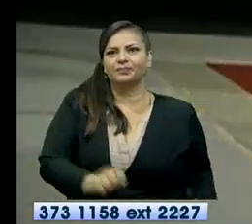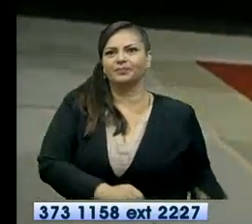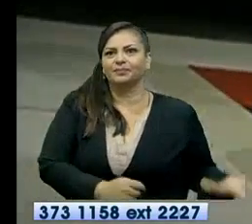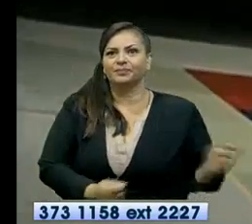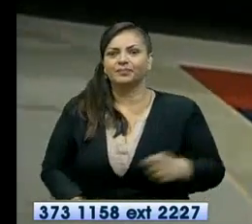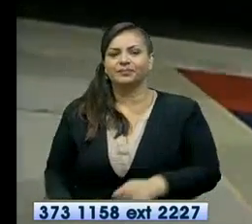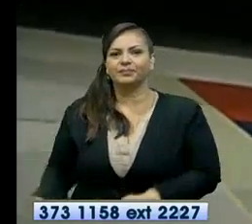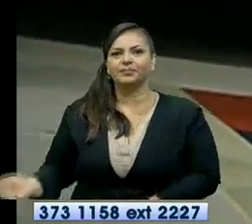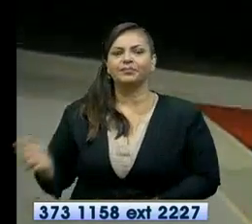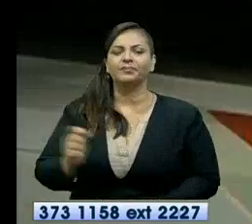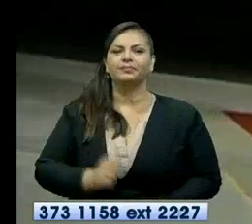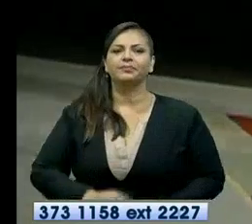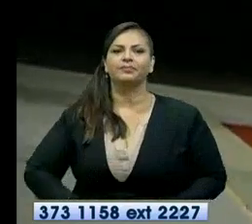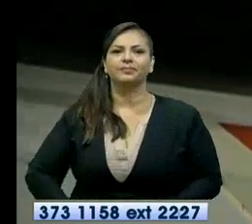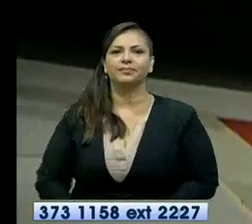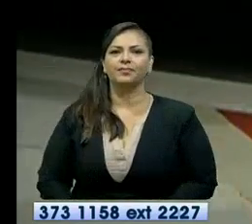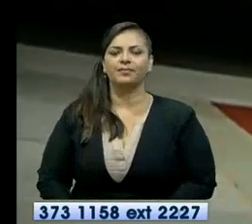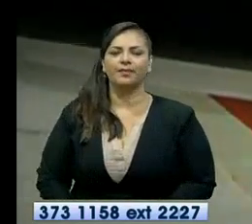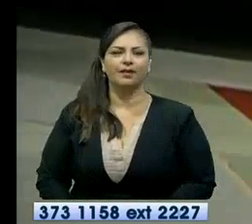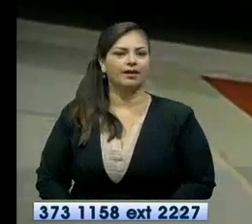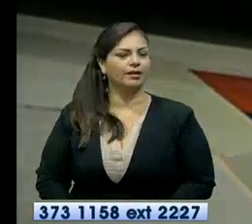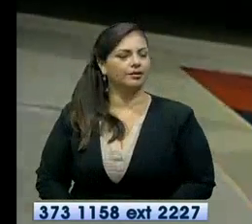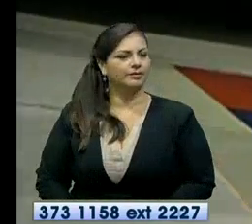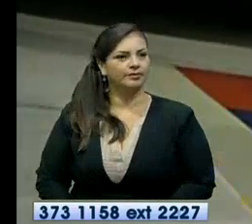en otro lado